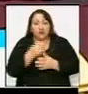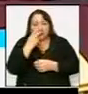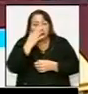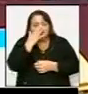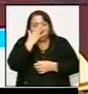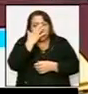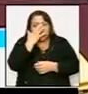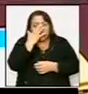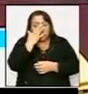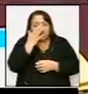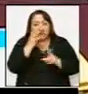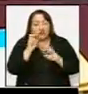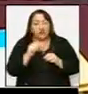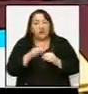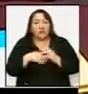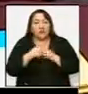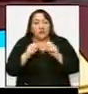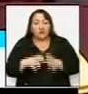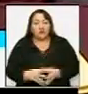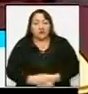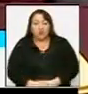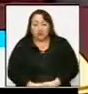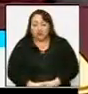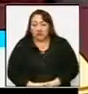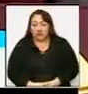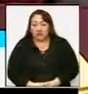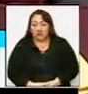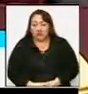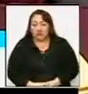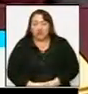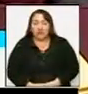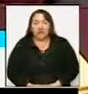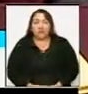vemos, por favor, el tema de la renuncia. ¿Sí?